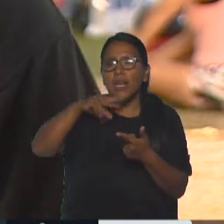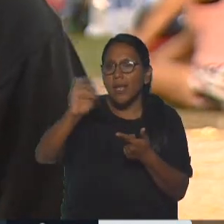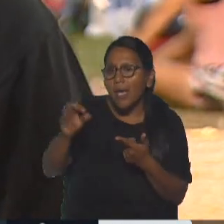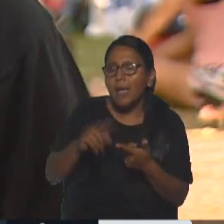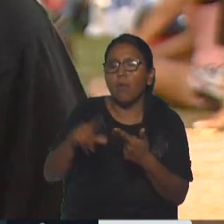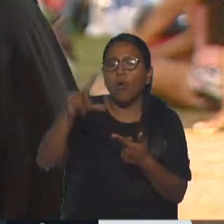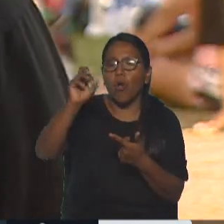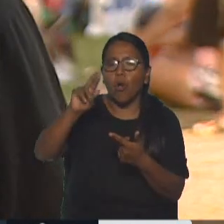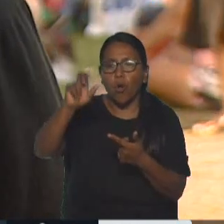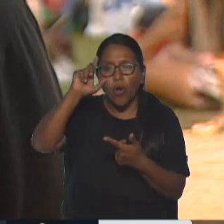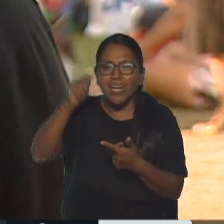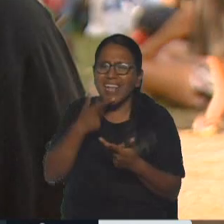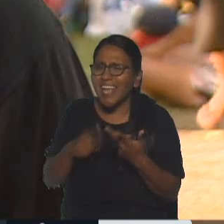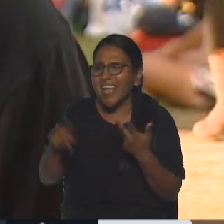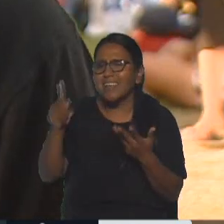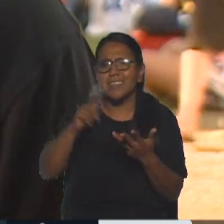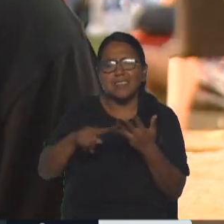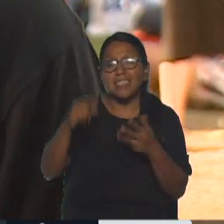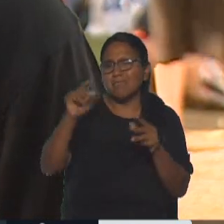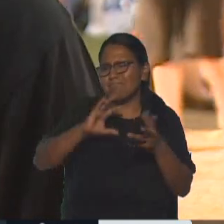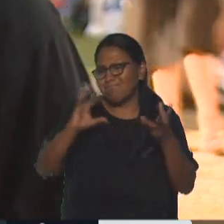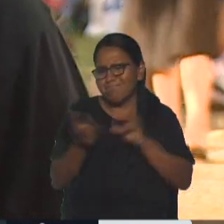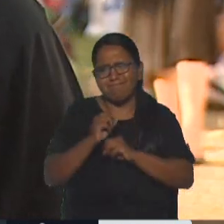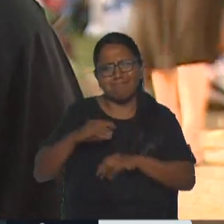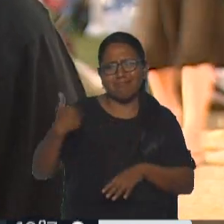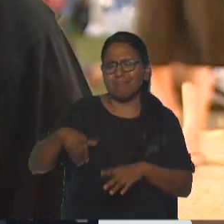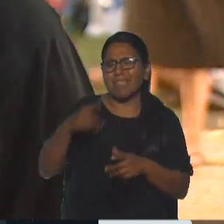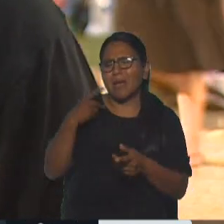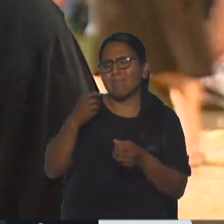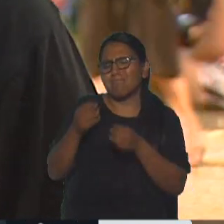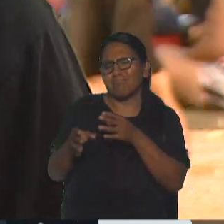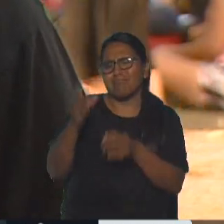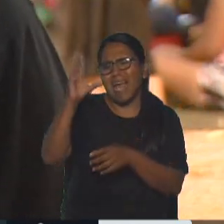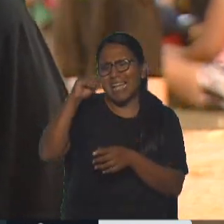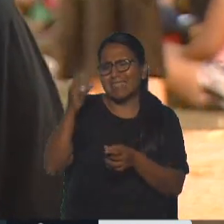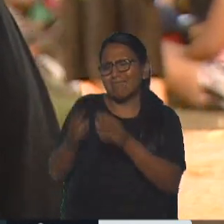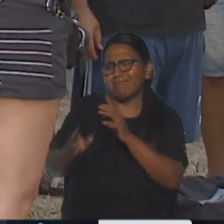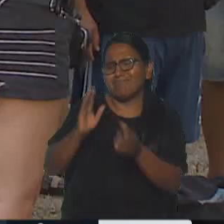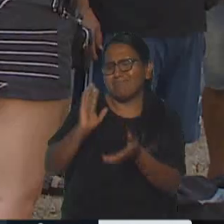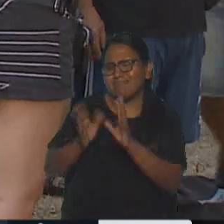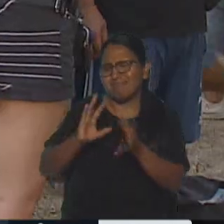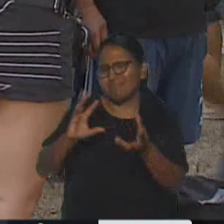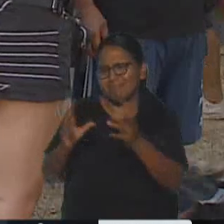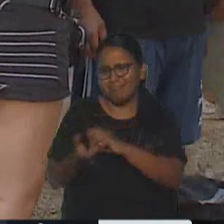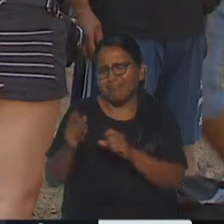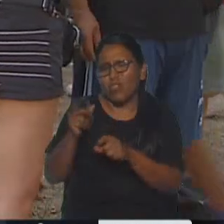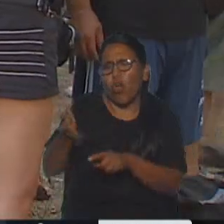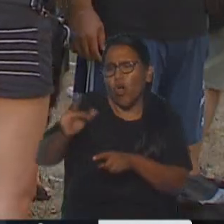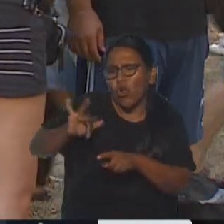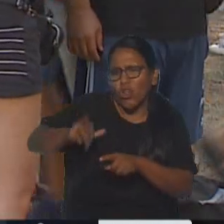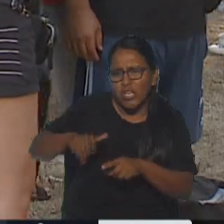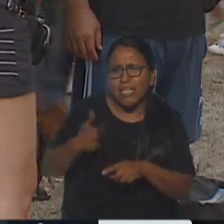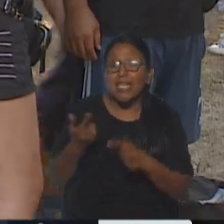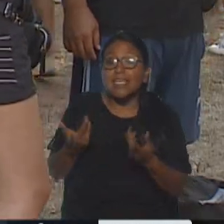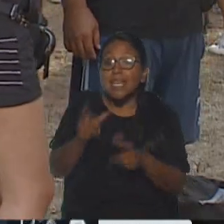con Correa, y lo hicieron salvajemente con Argentina, ¿no? La vapulean tremendamente a nuestra compañera todos los días, y